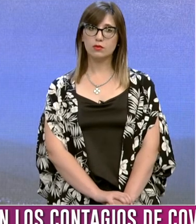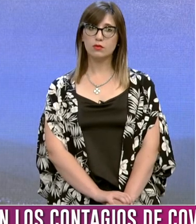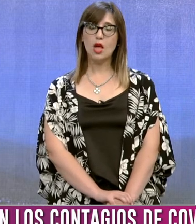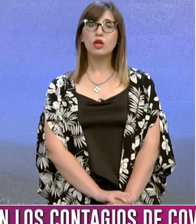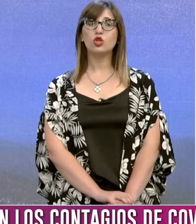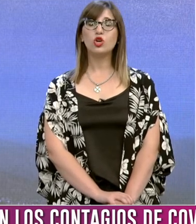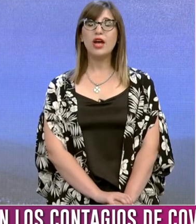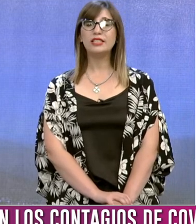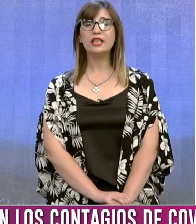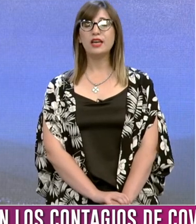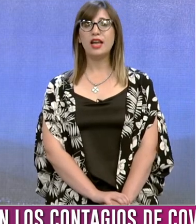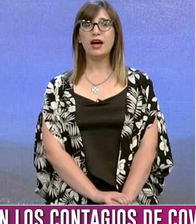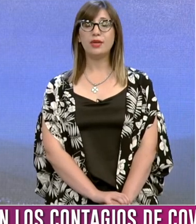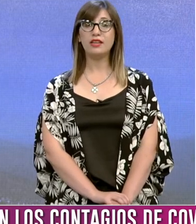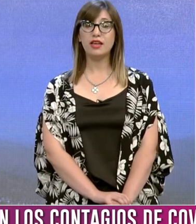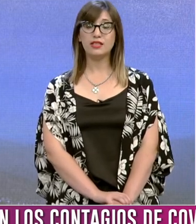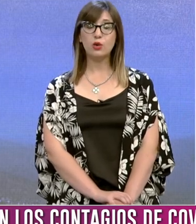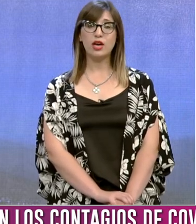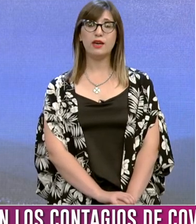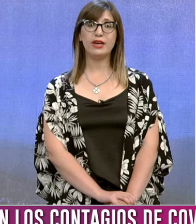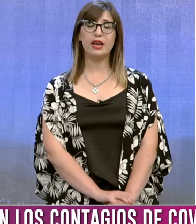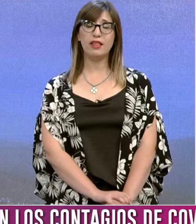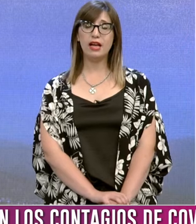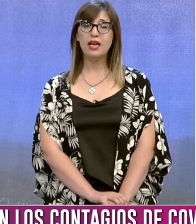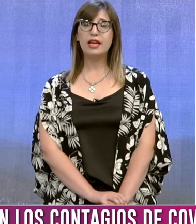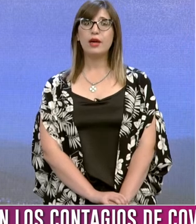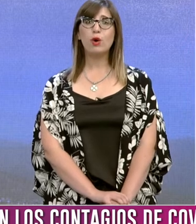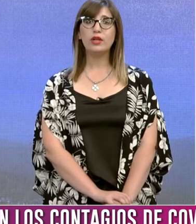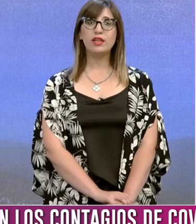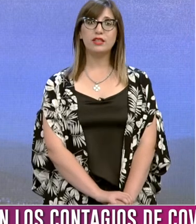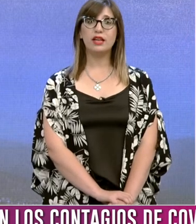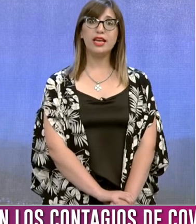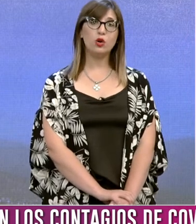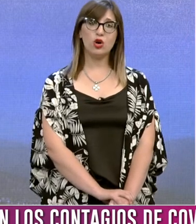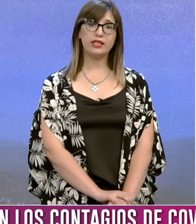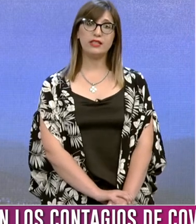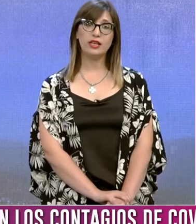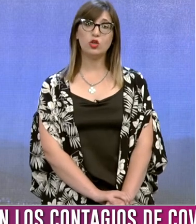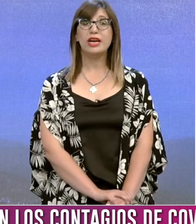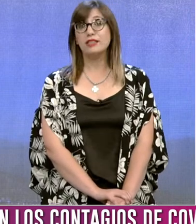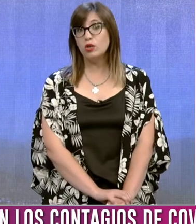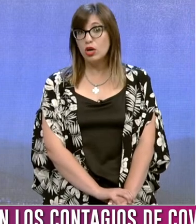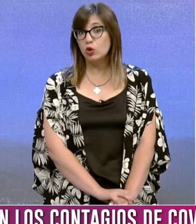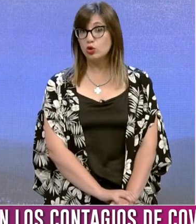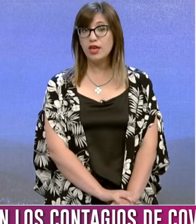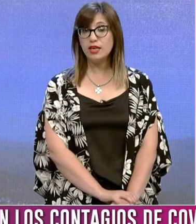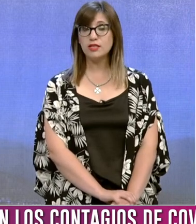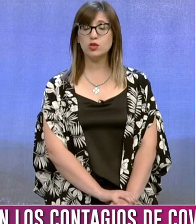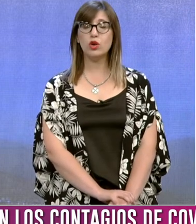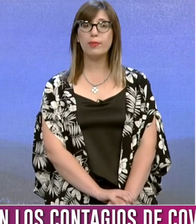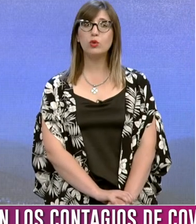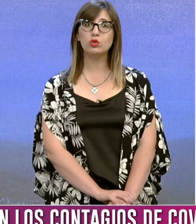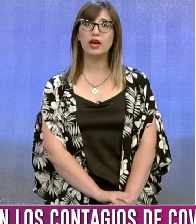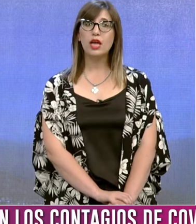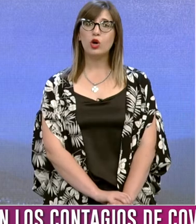hecho. Doctor, ayer la ministra de Salud, Ana María Nadal, daba cuenta del diálogo que están teniendo, entiendo que con ustedes, es